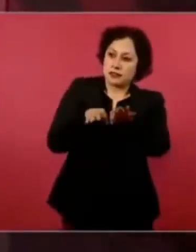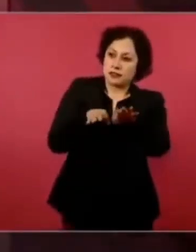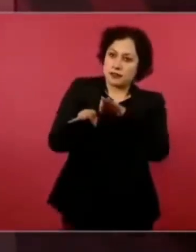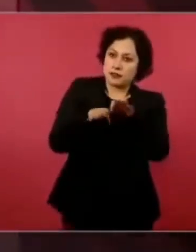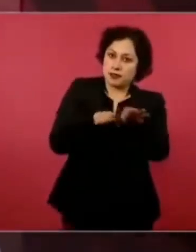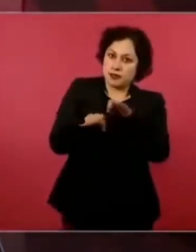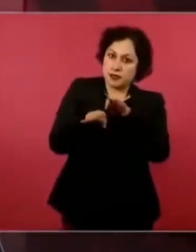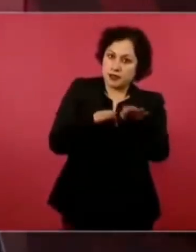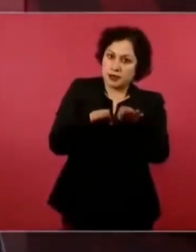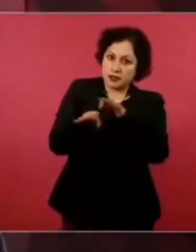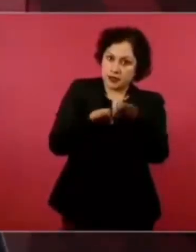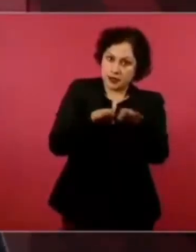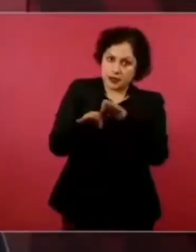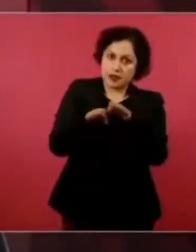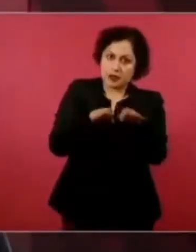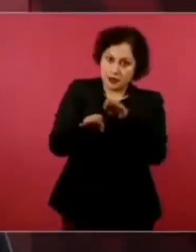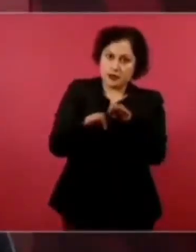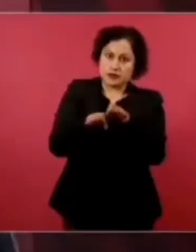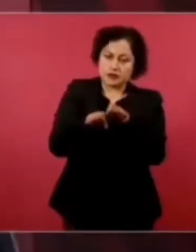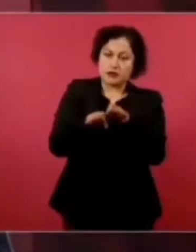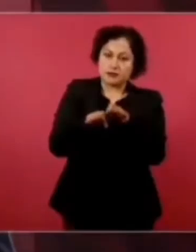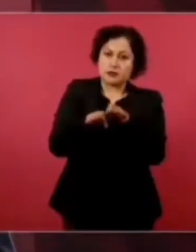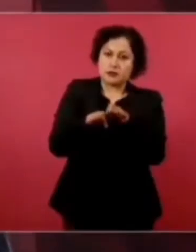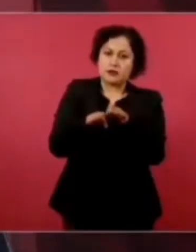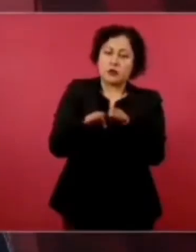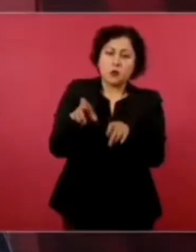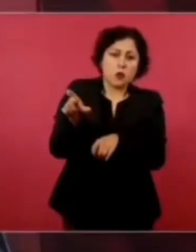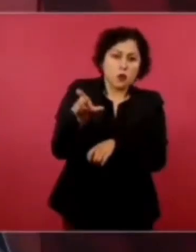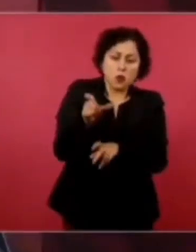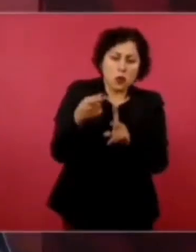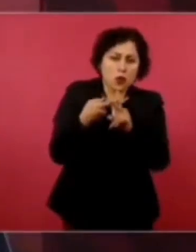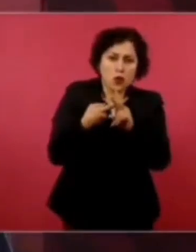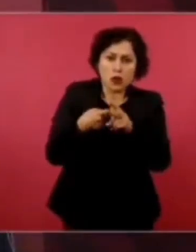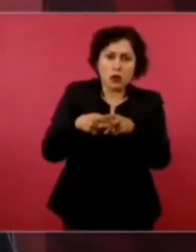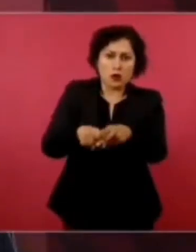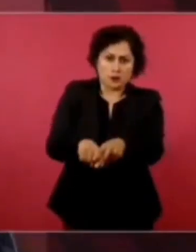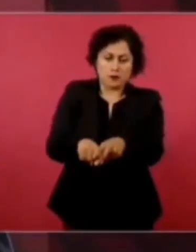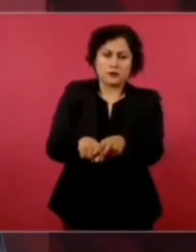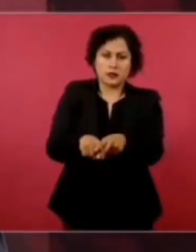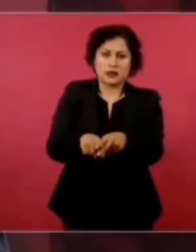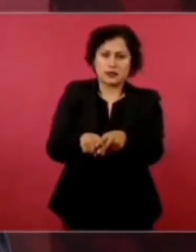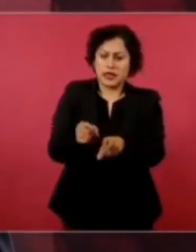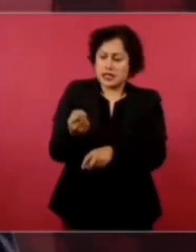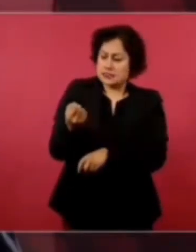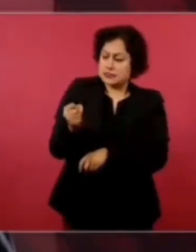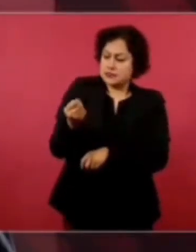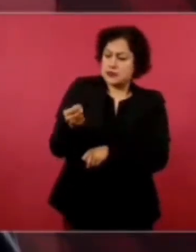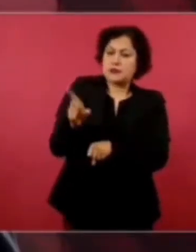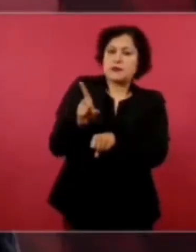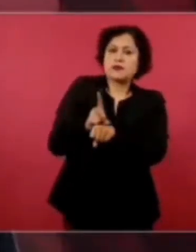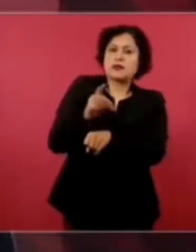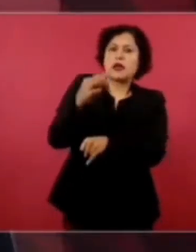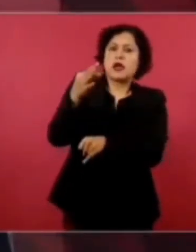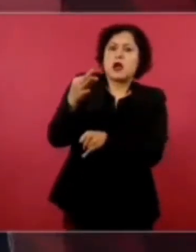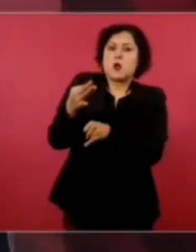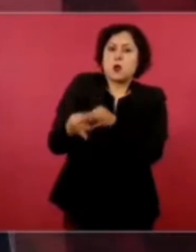desde pasada las 12 de la noche del día último de septiembre de este